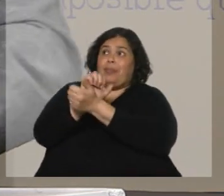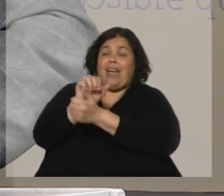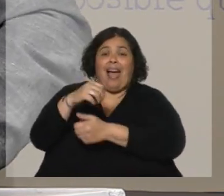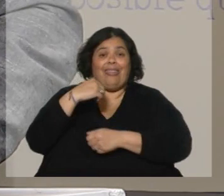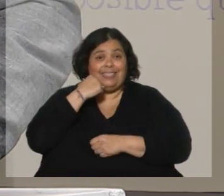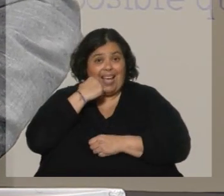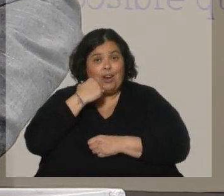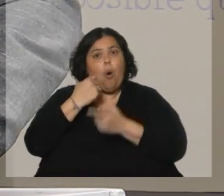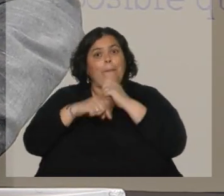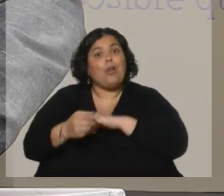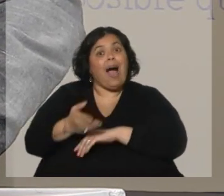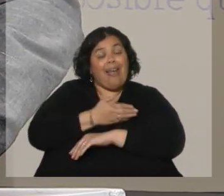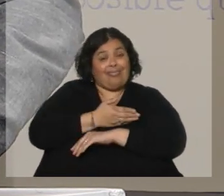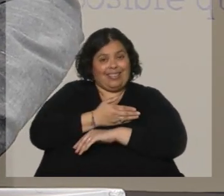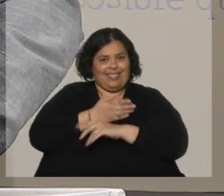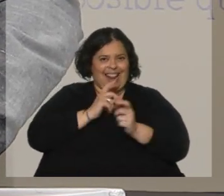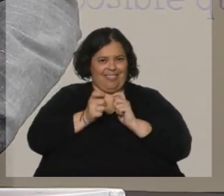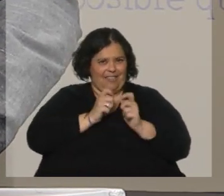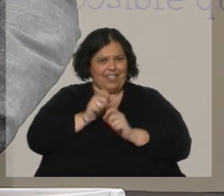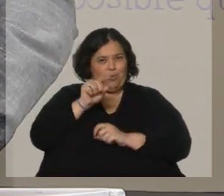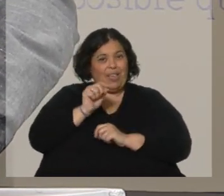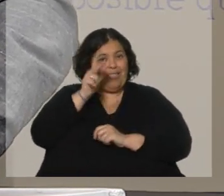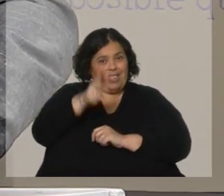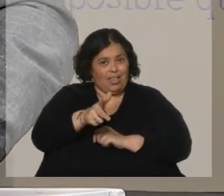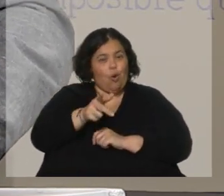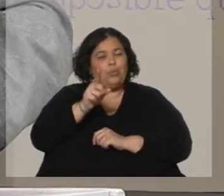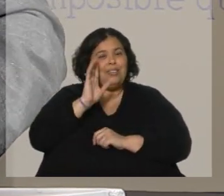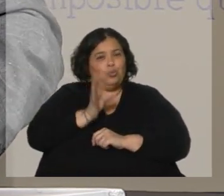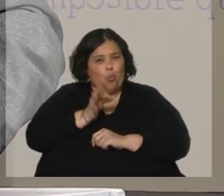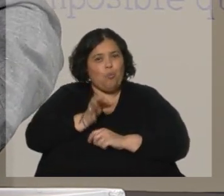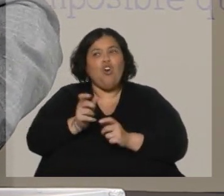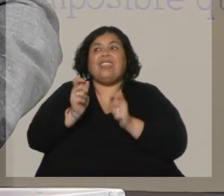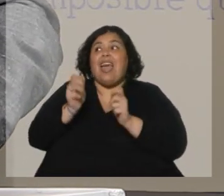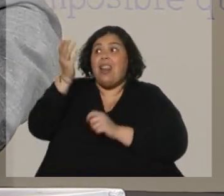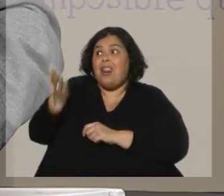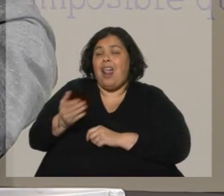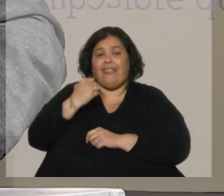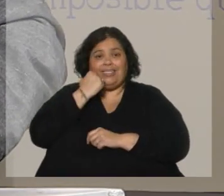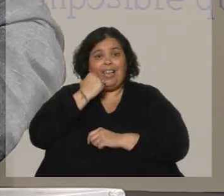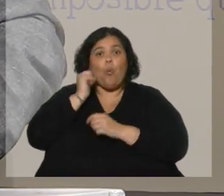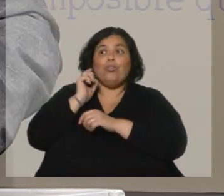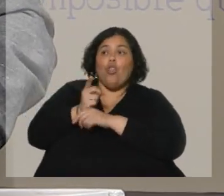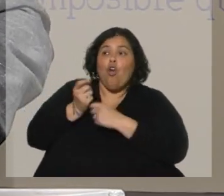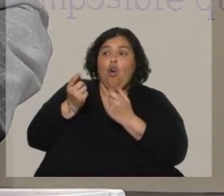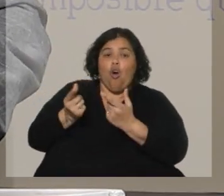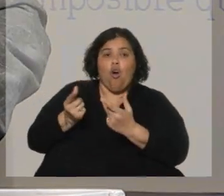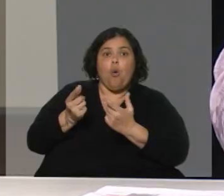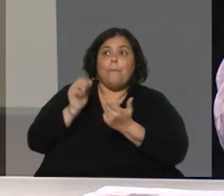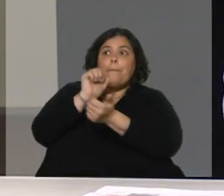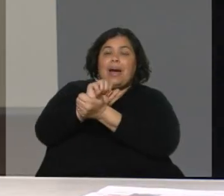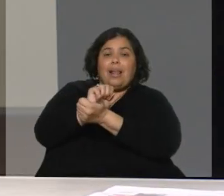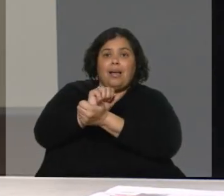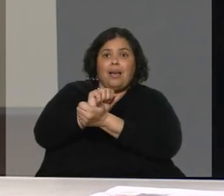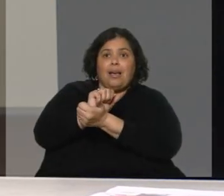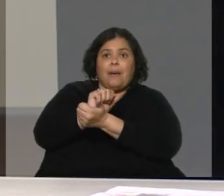sin embargo más temprano en la de esa entrevista usted dice que se enteró de quién era cuando dio la orden de tensión